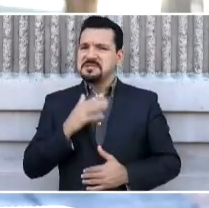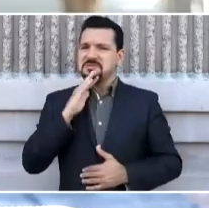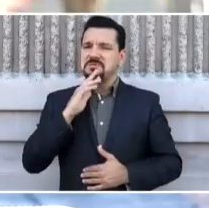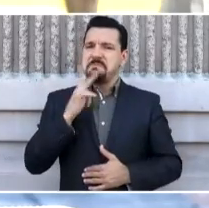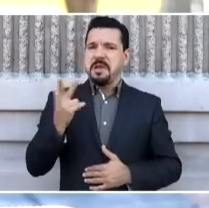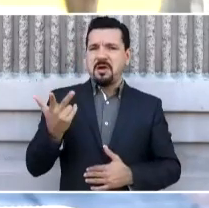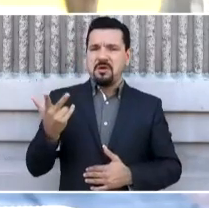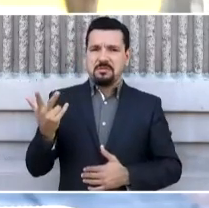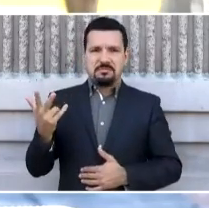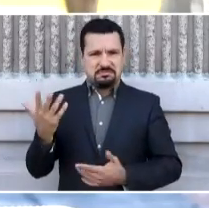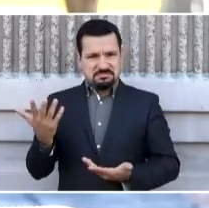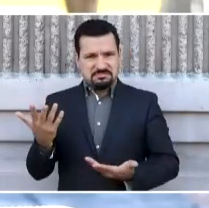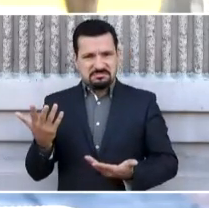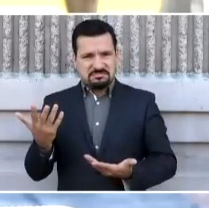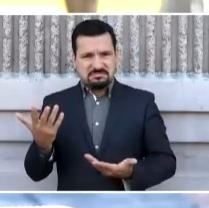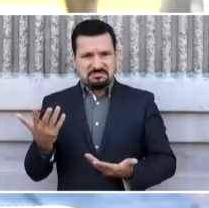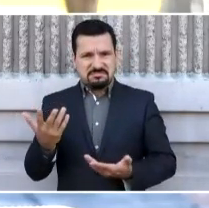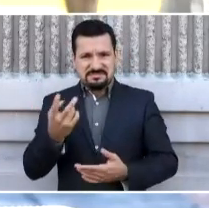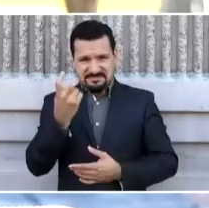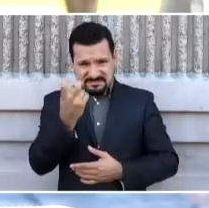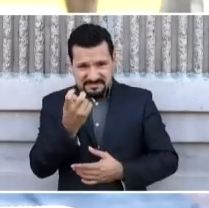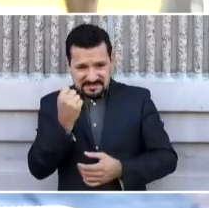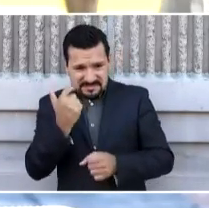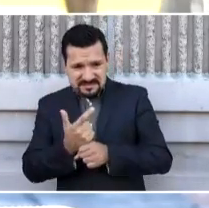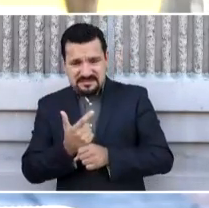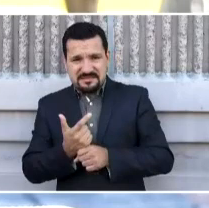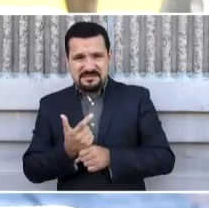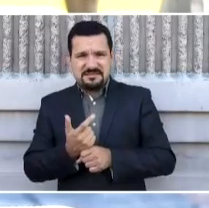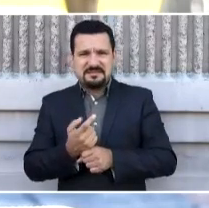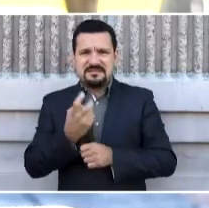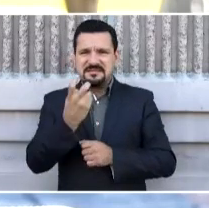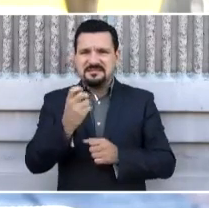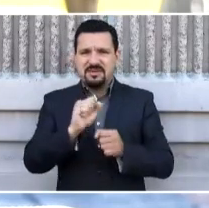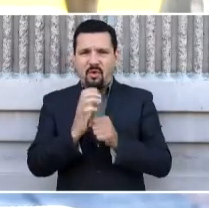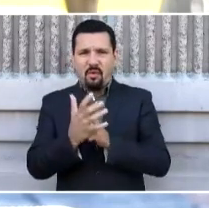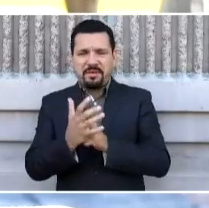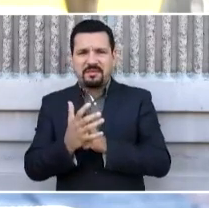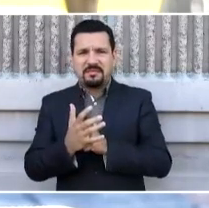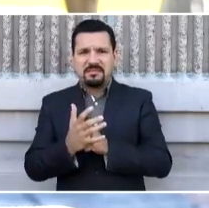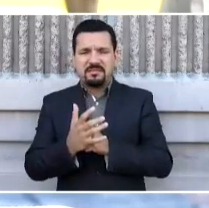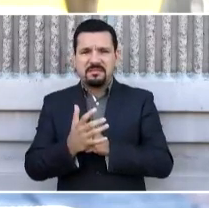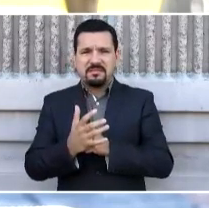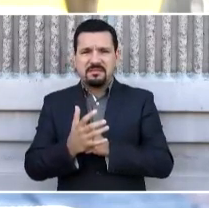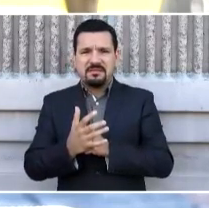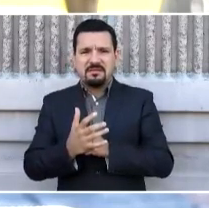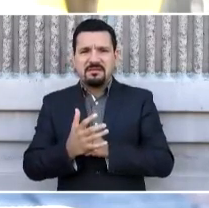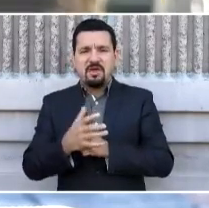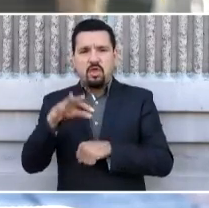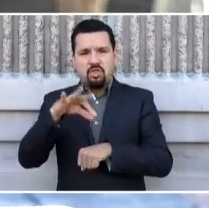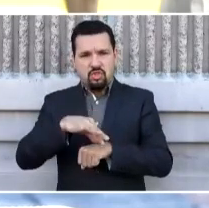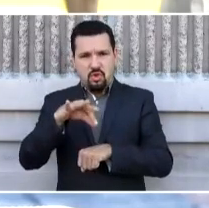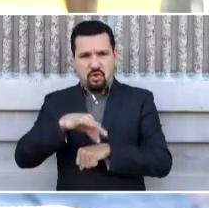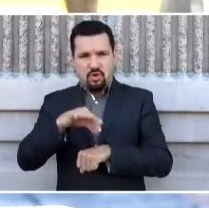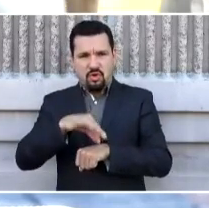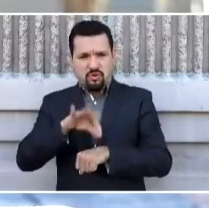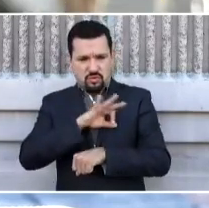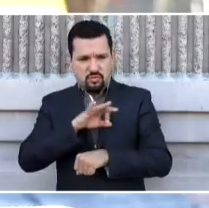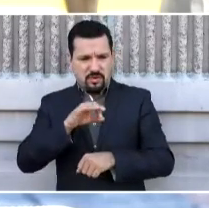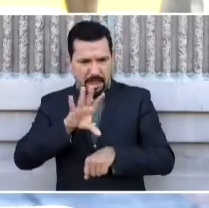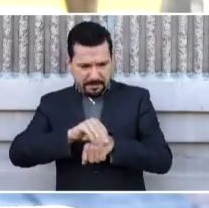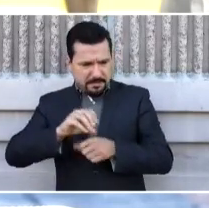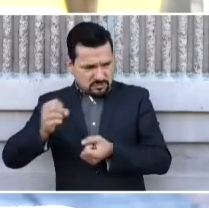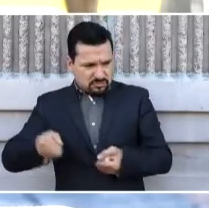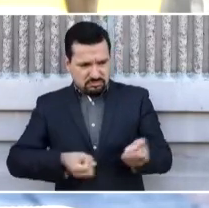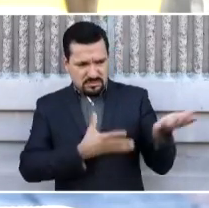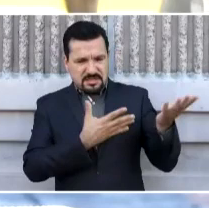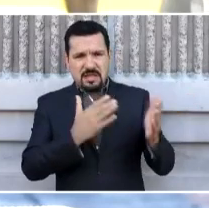pero es algo que se ha observado en este padecimiento. El alta clínica debe ser valorada y